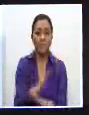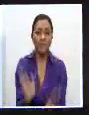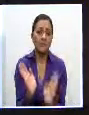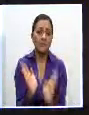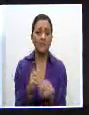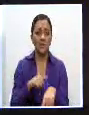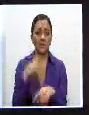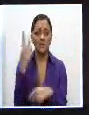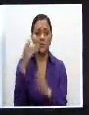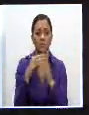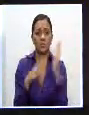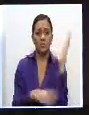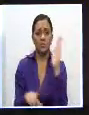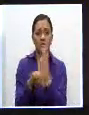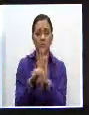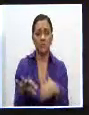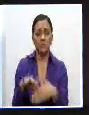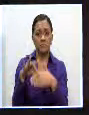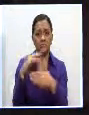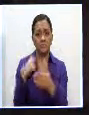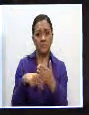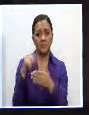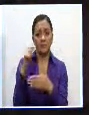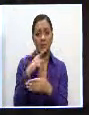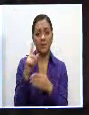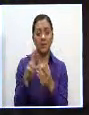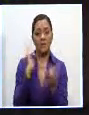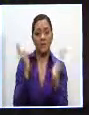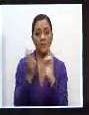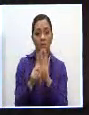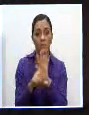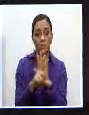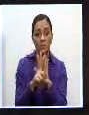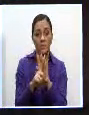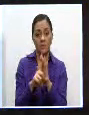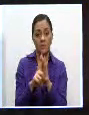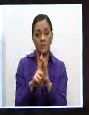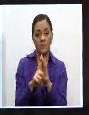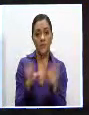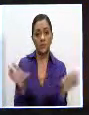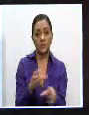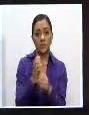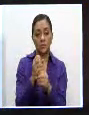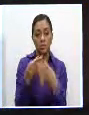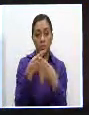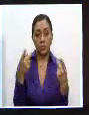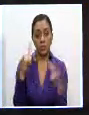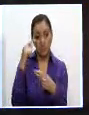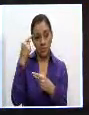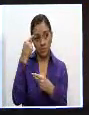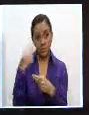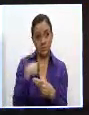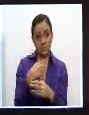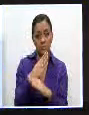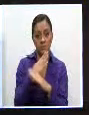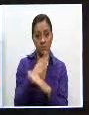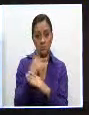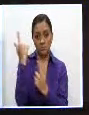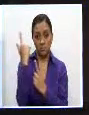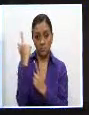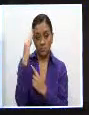que también hubo dos proyectos de ley que nosotros aprobamos que fue el proyecto de la ley reformatoria a la Ley Orgánica de seguridad pública del estado que permite a nuestras fuerzas militares